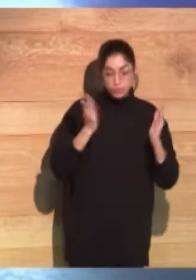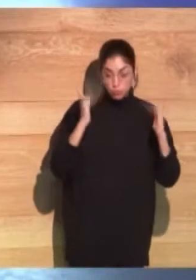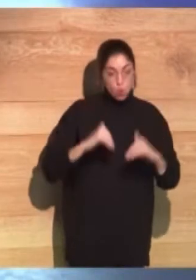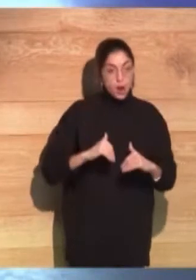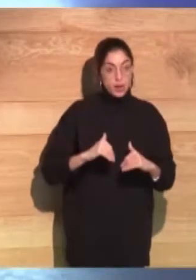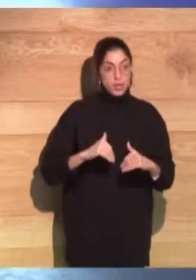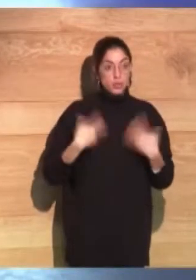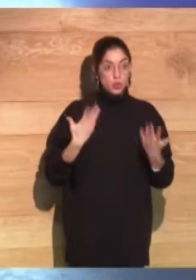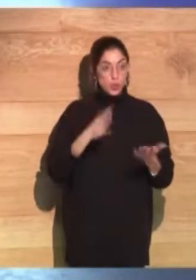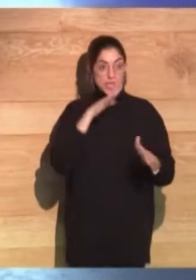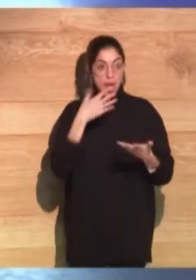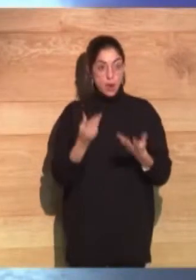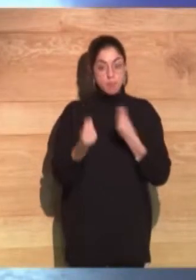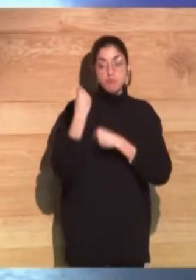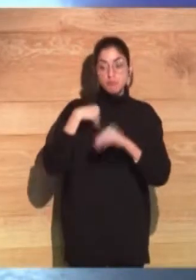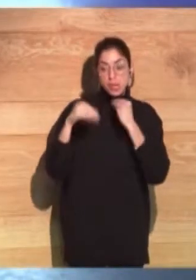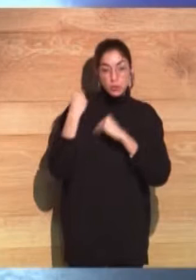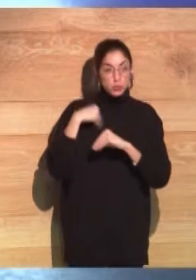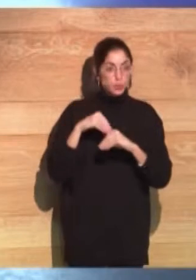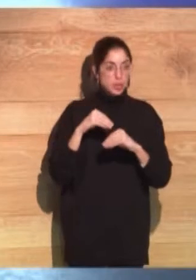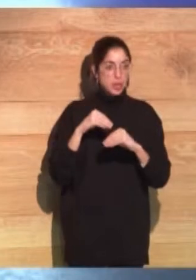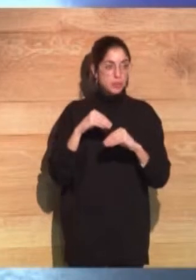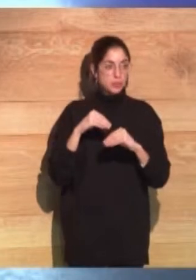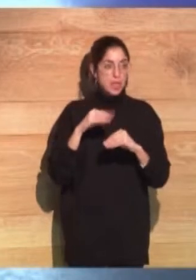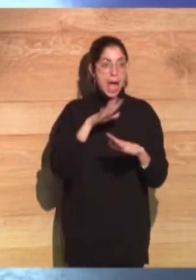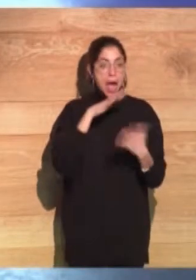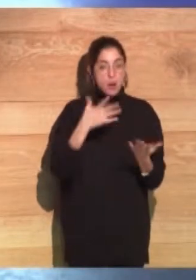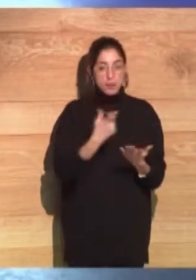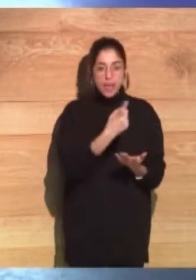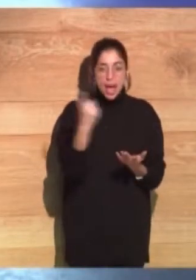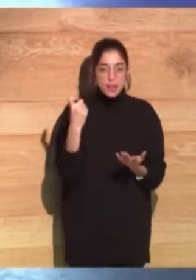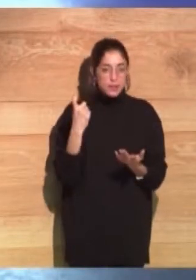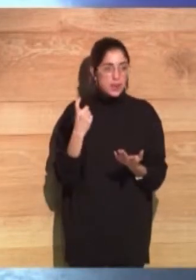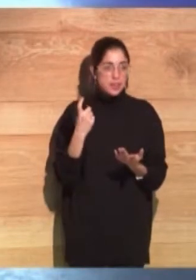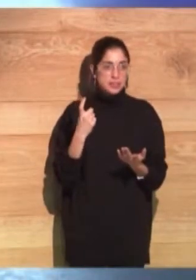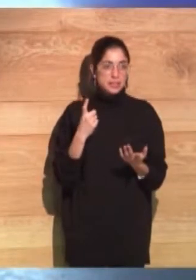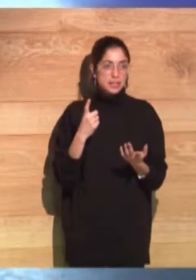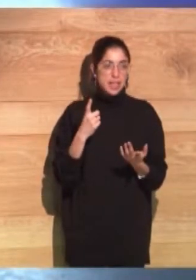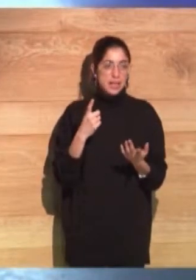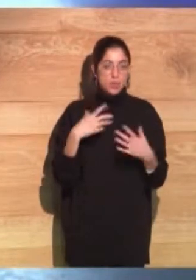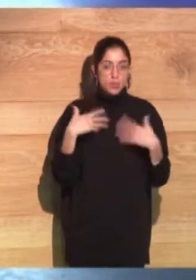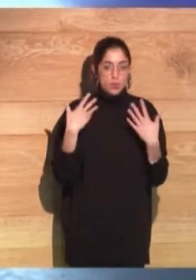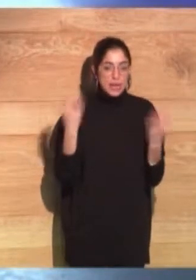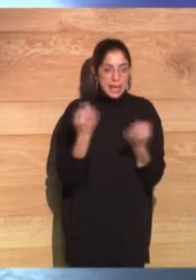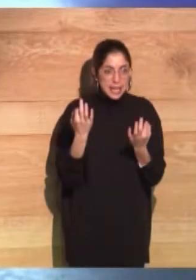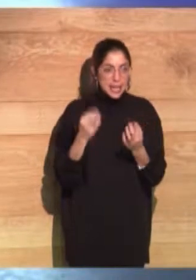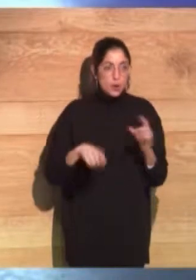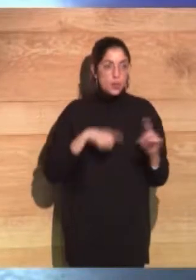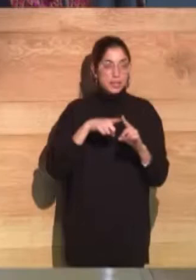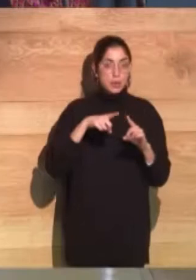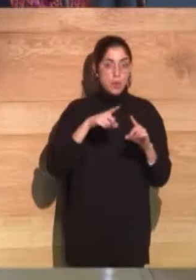ahora qué es lo que será necesario para que los poderes del mundo vean esta